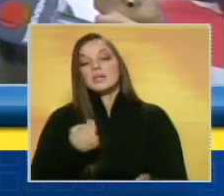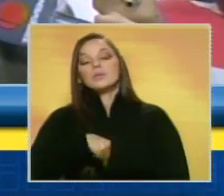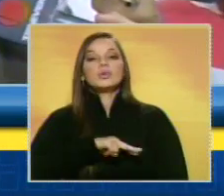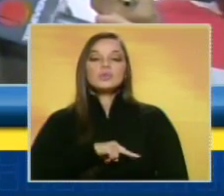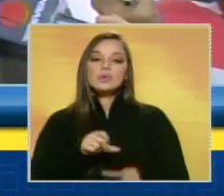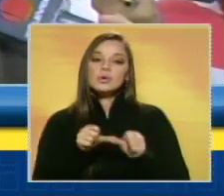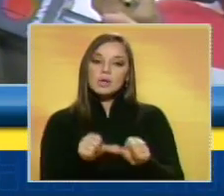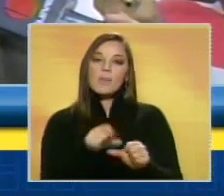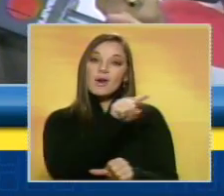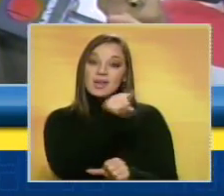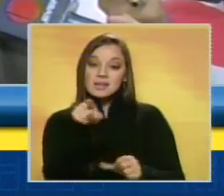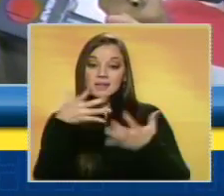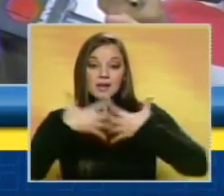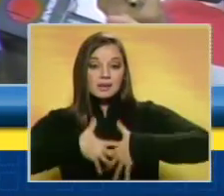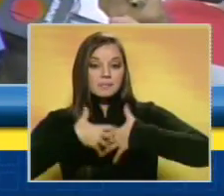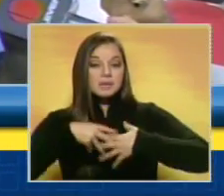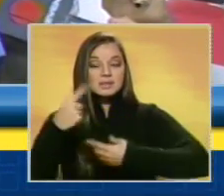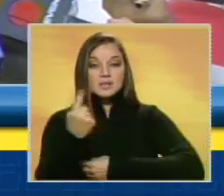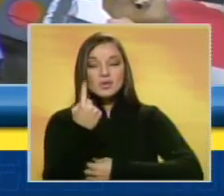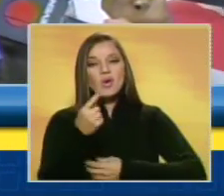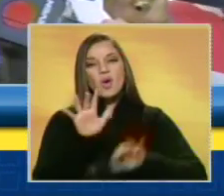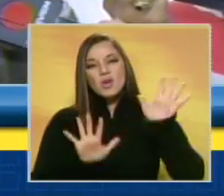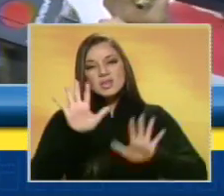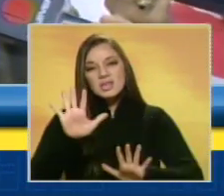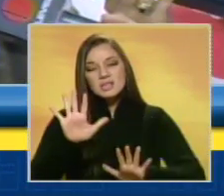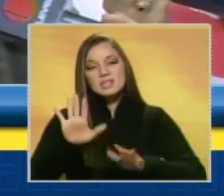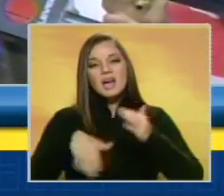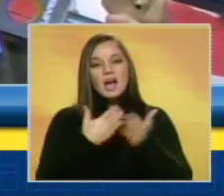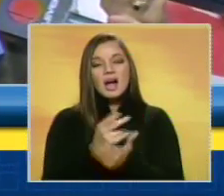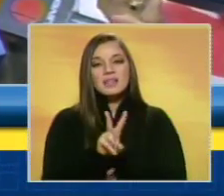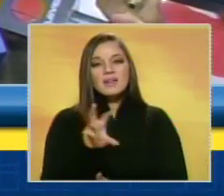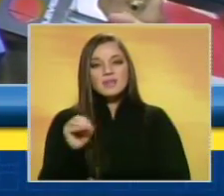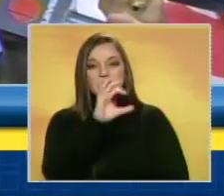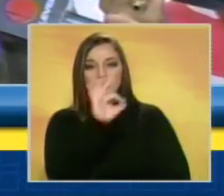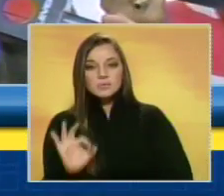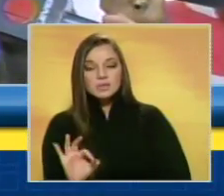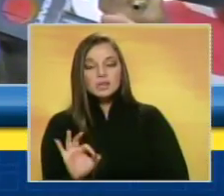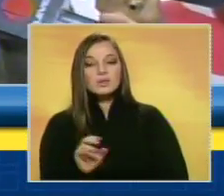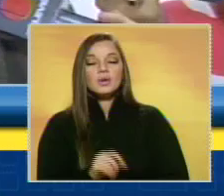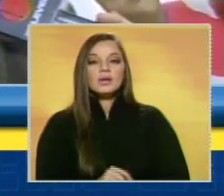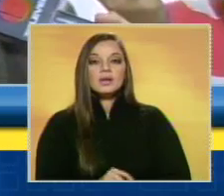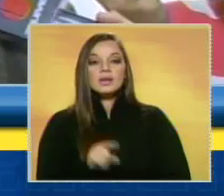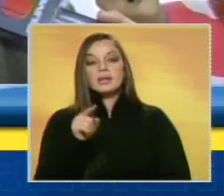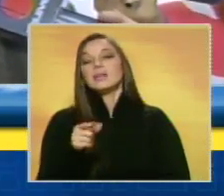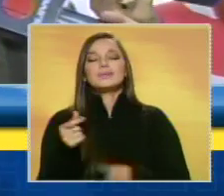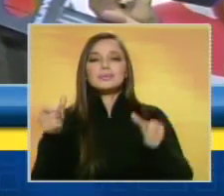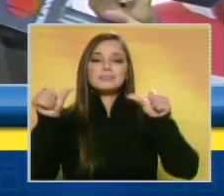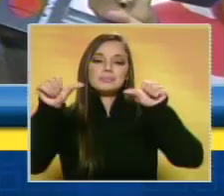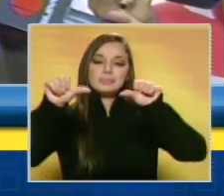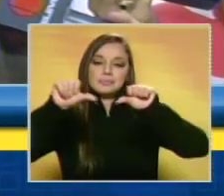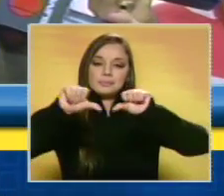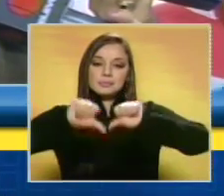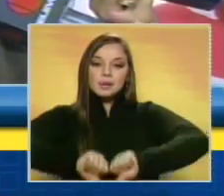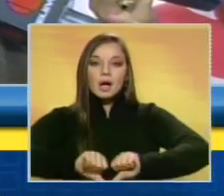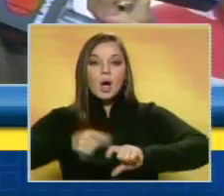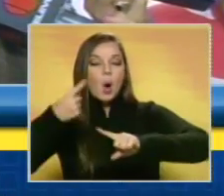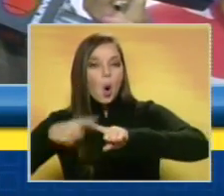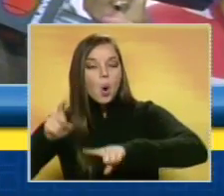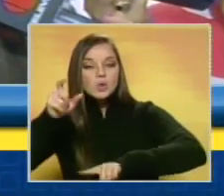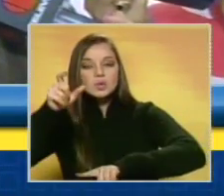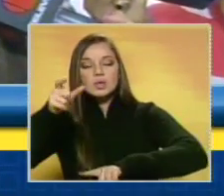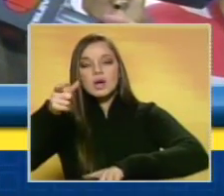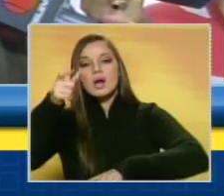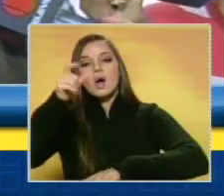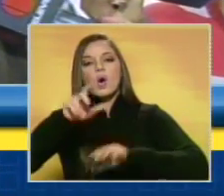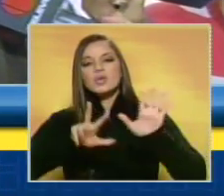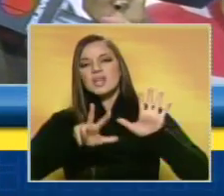que esas empresas solamente están produciendo entre el 15 y el 20%. Esto va en detrimento de la otra población, que es el 80 y pico